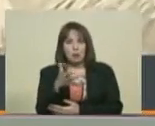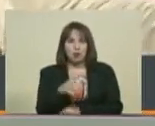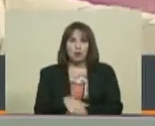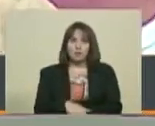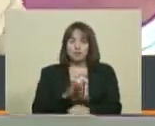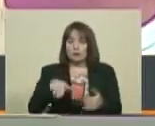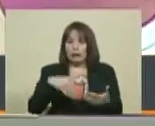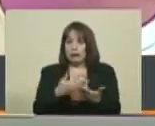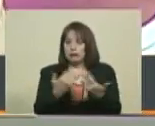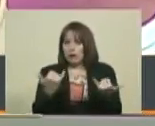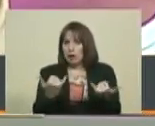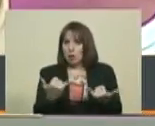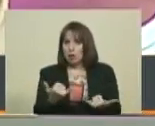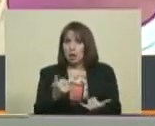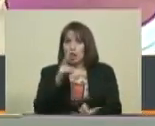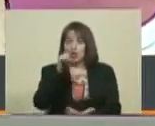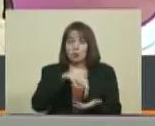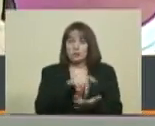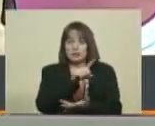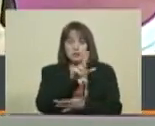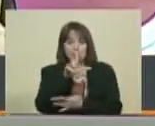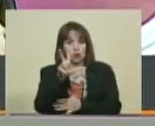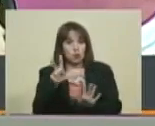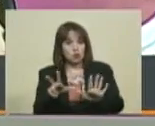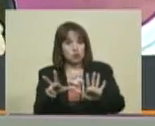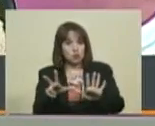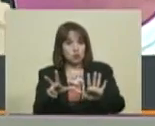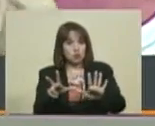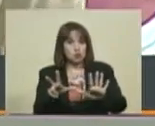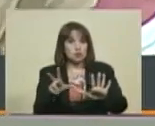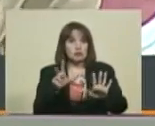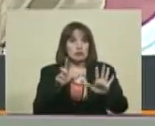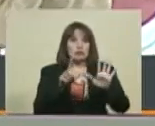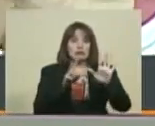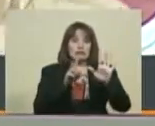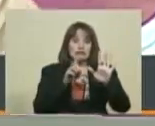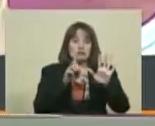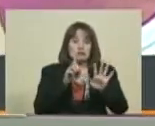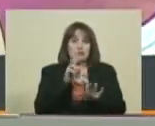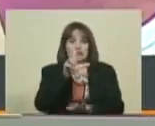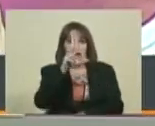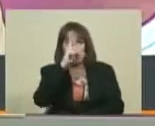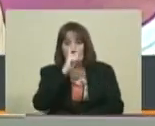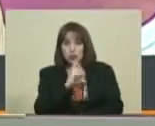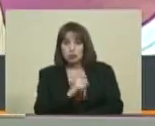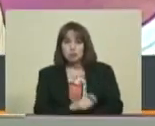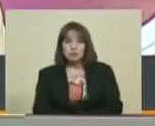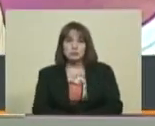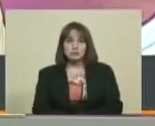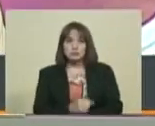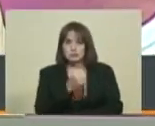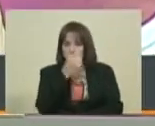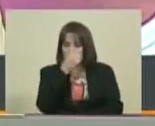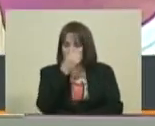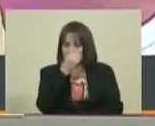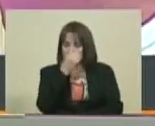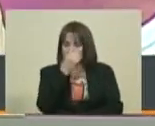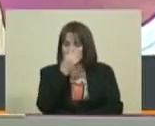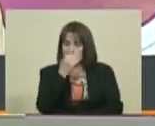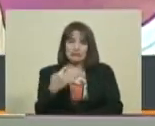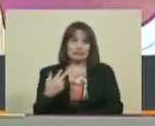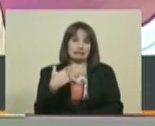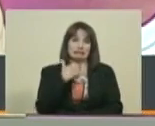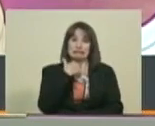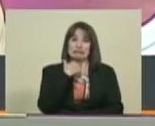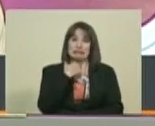Hasta ahora, 2018. 16, 17, 18. 3 años de una crisis